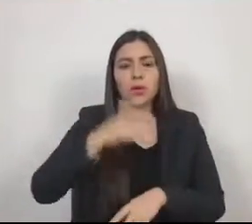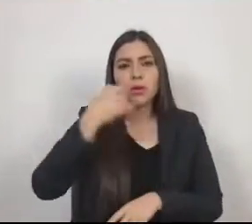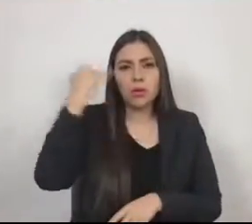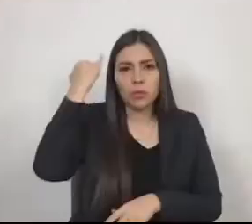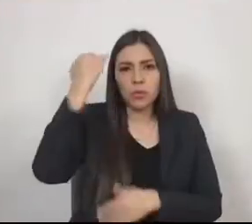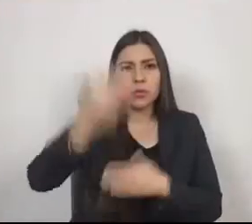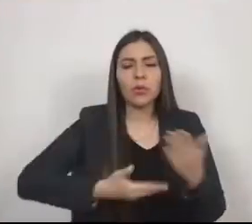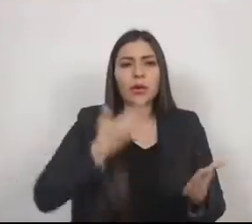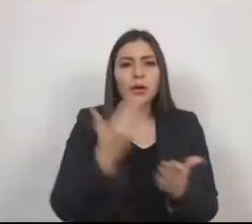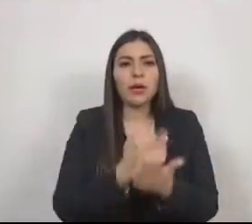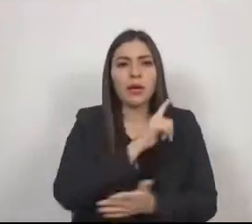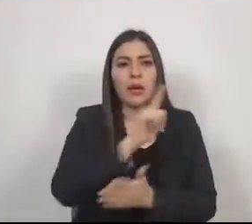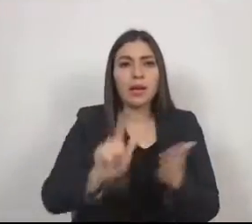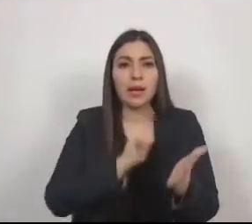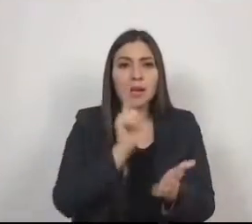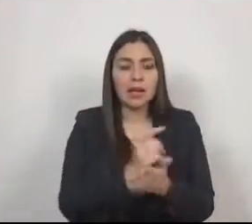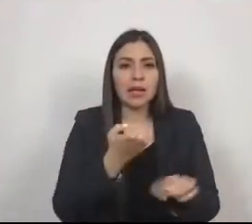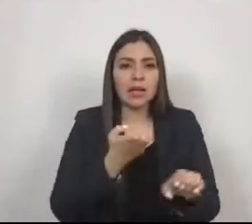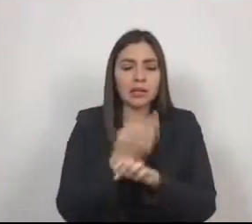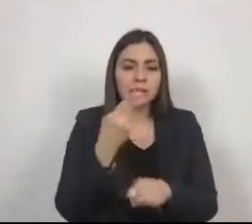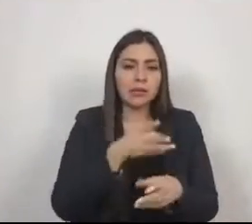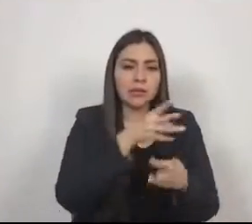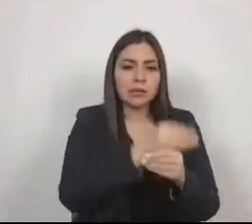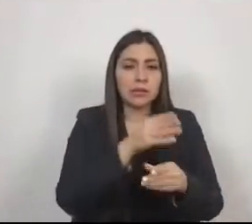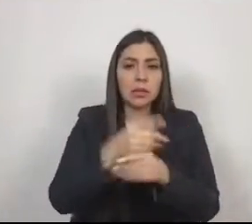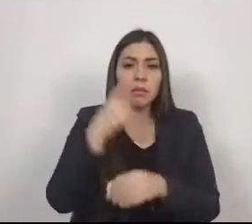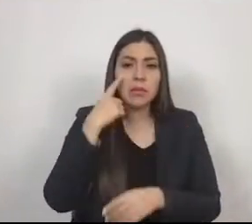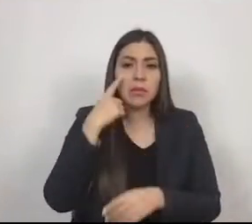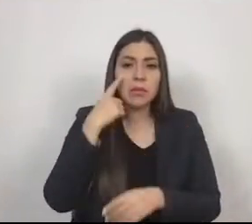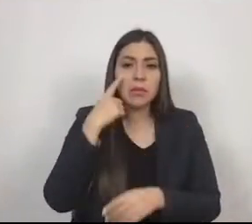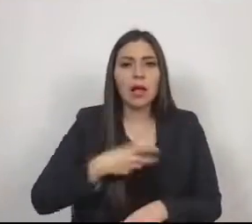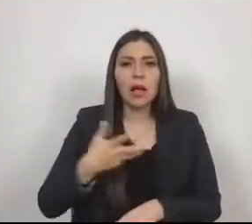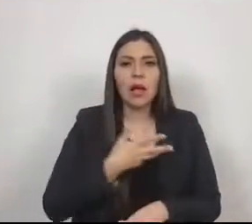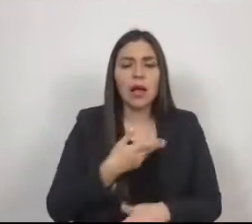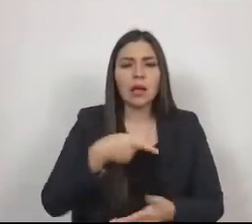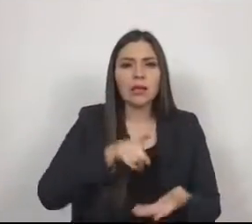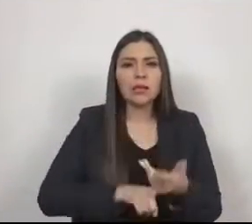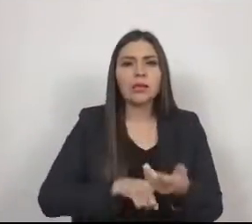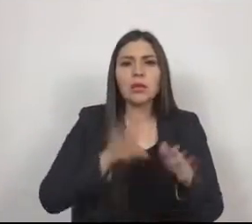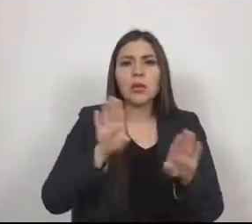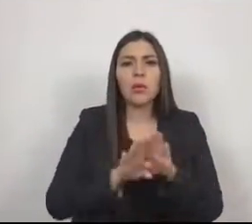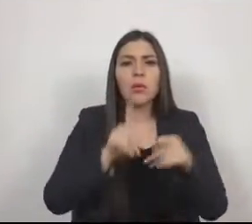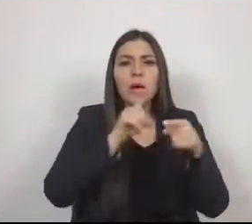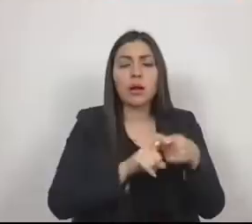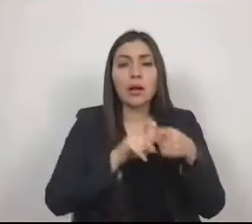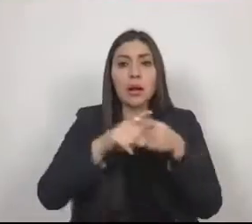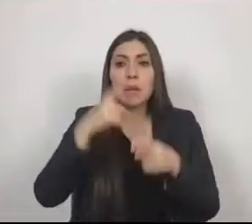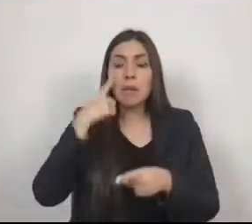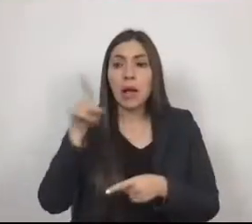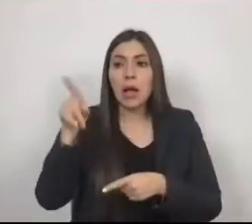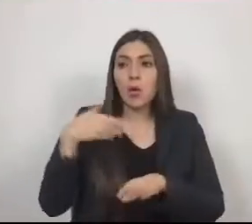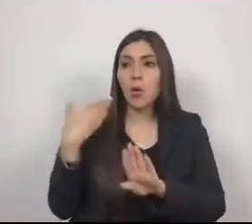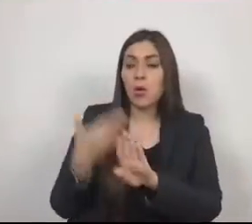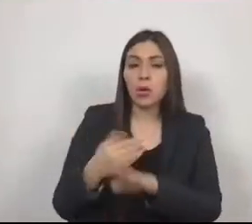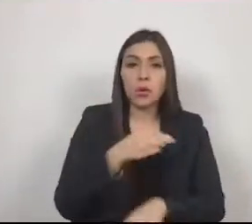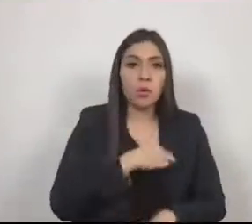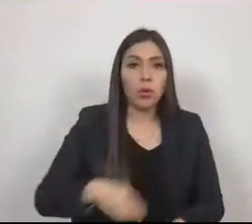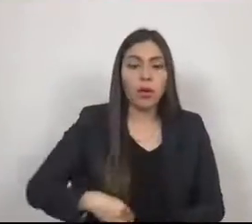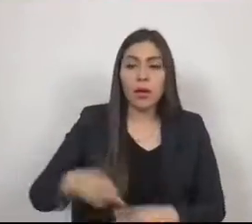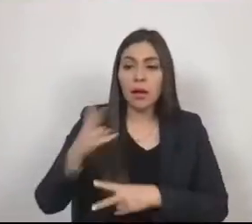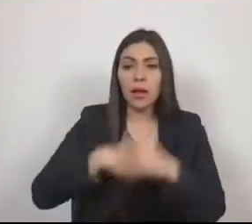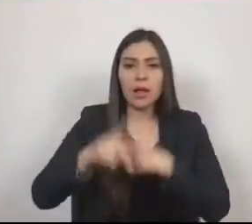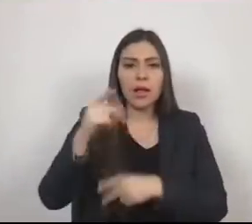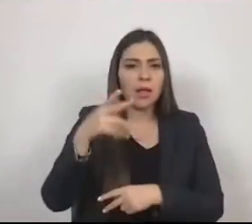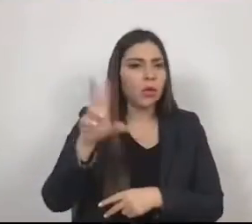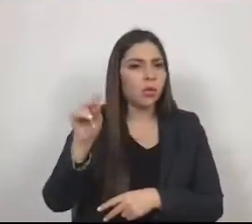norma estatal para que la adquisición de deuda cuente con una serie de candados, no para dañar el municipio, sino para proteger a los ciudadanos